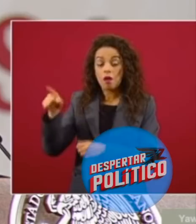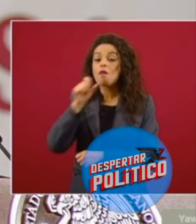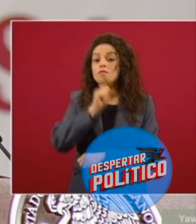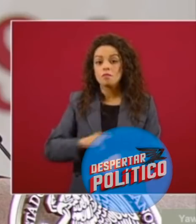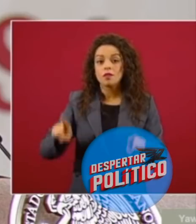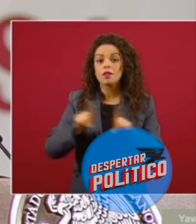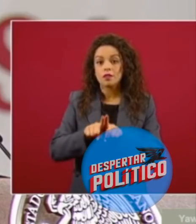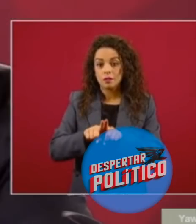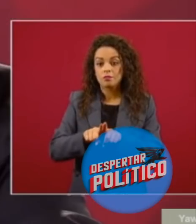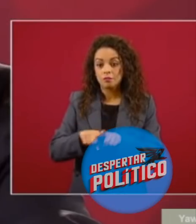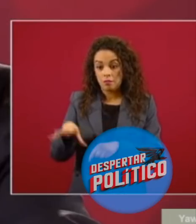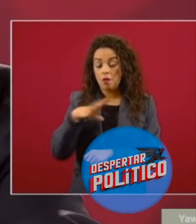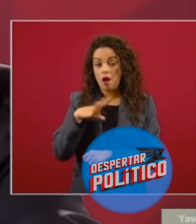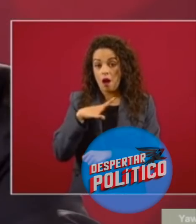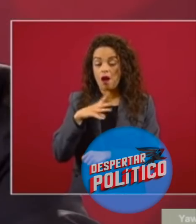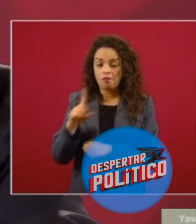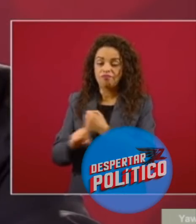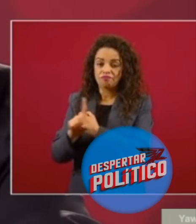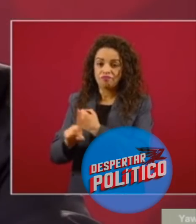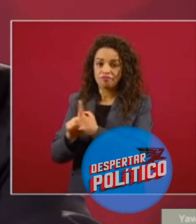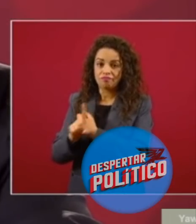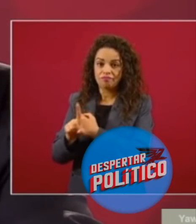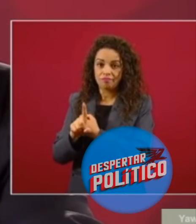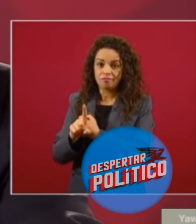enfrentamiento y